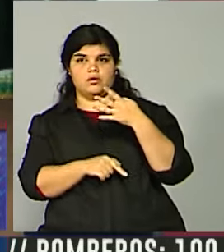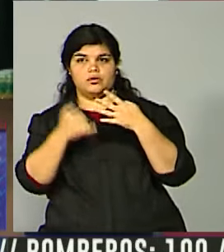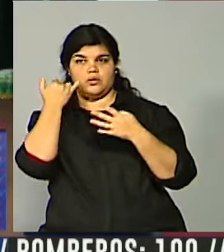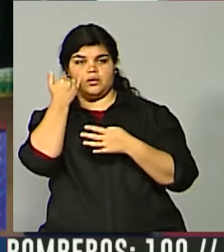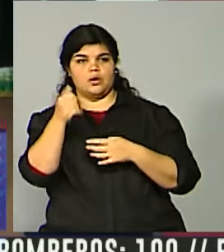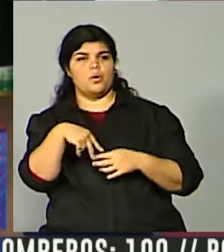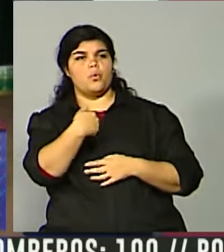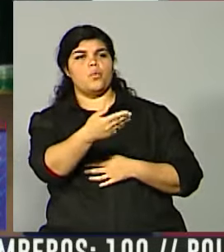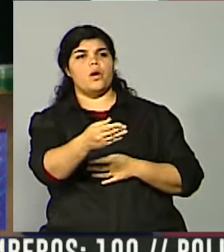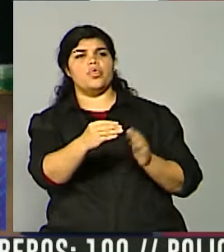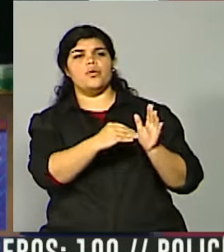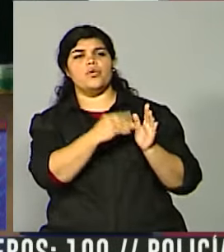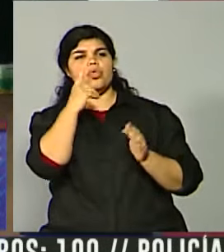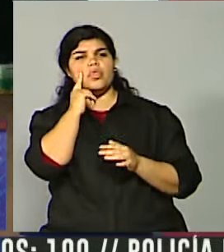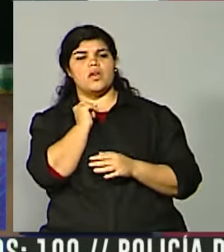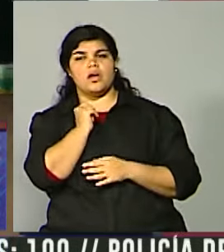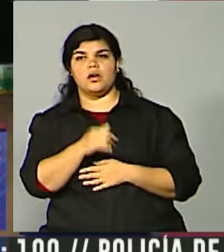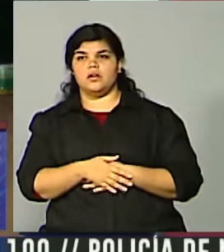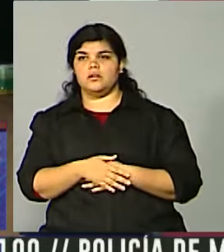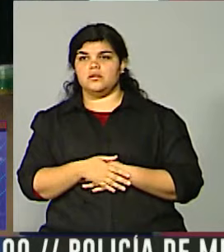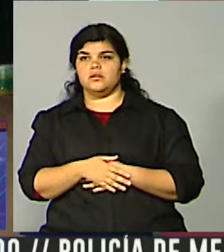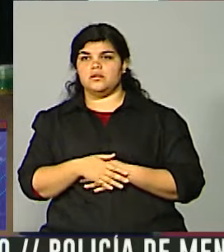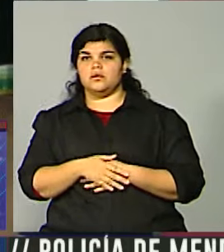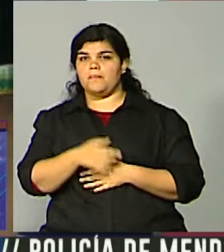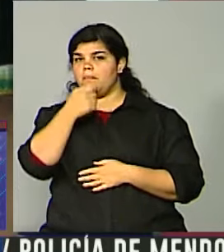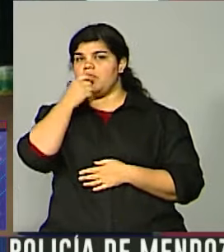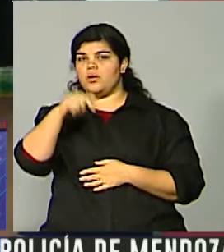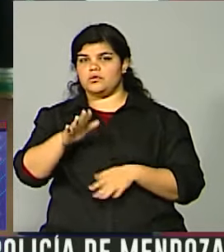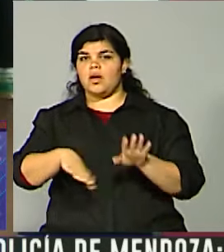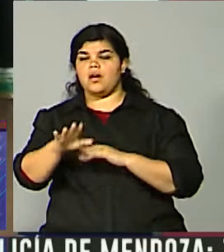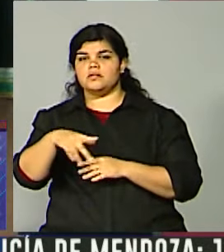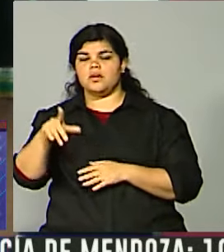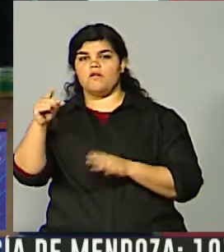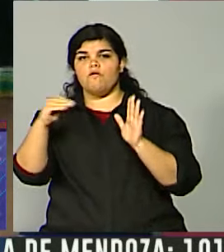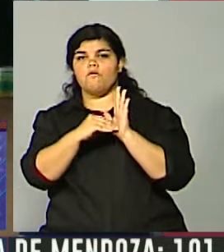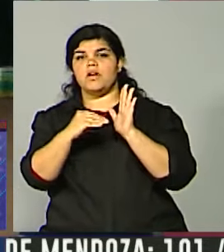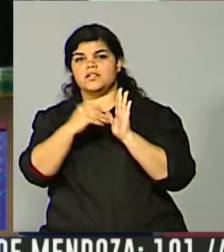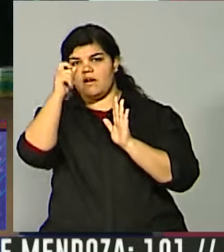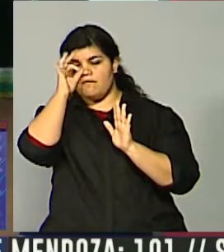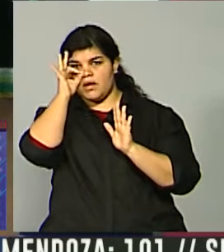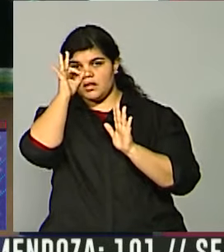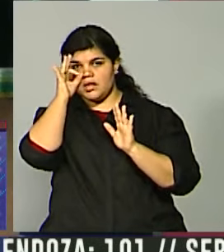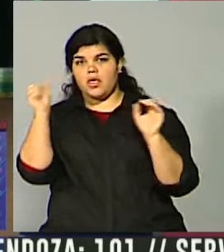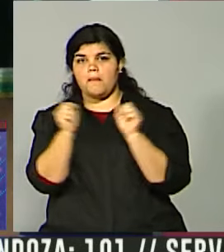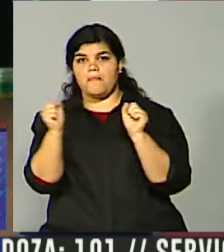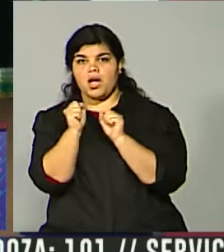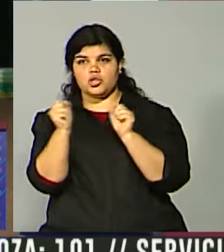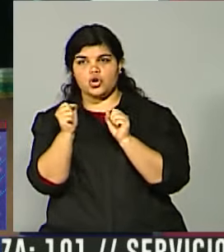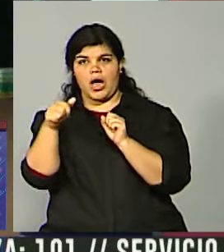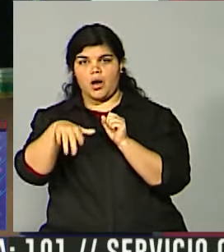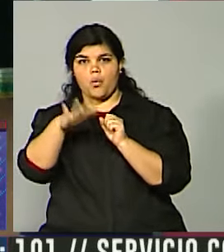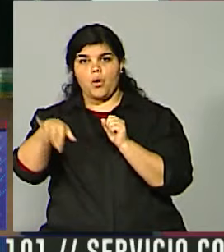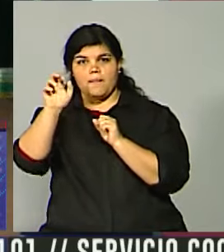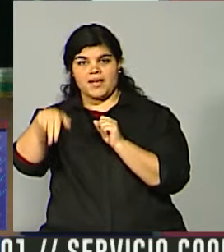encuentro puntualmente? ¿Qué día? El encuentro mundial del Salai que se está realizando en Mendoza es el 20 de mayo, el 20 de mayo acá en